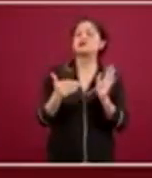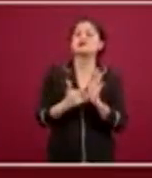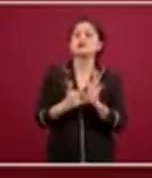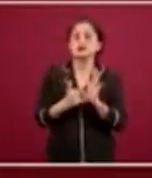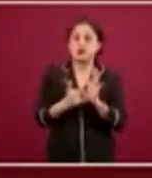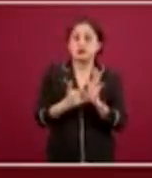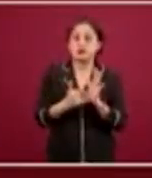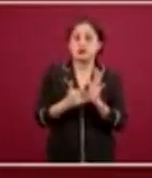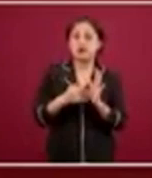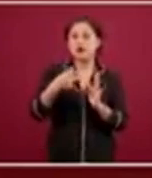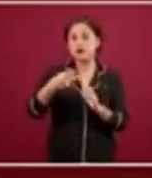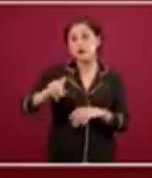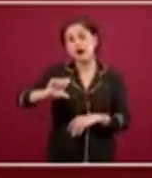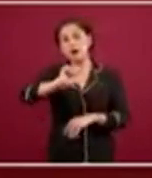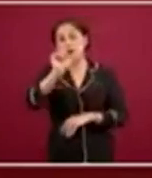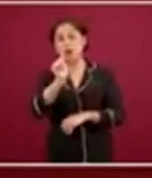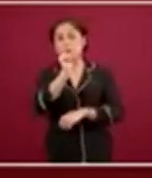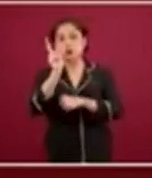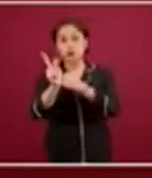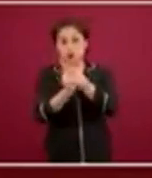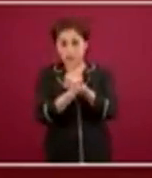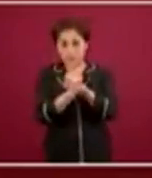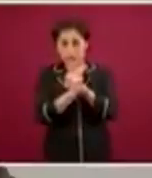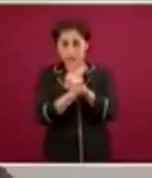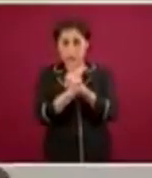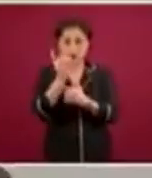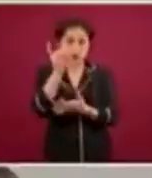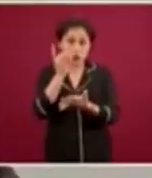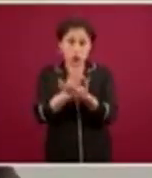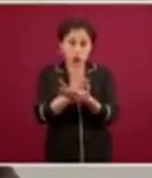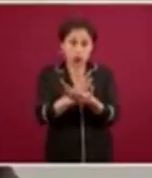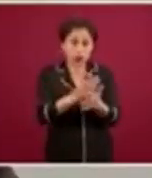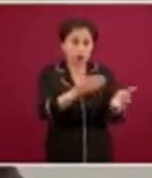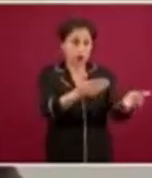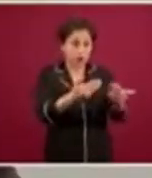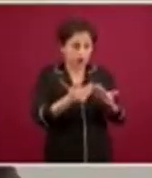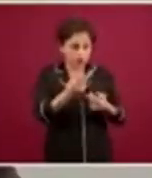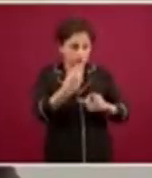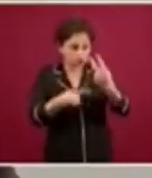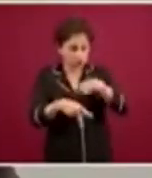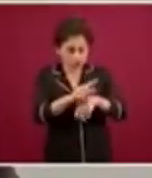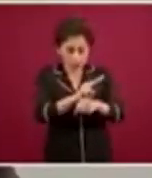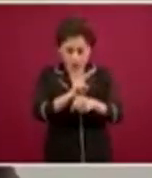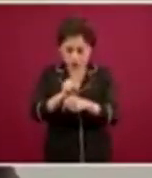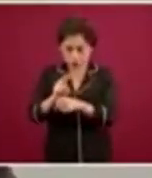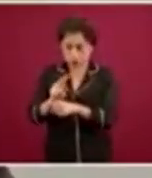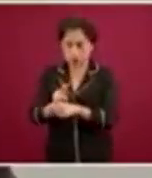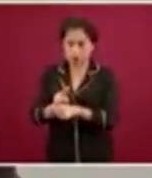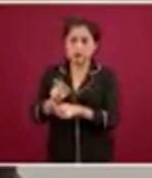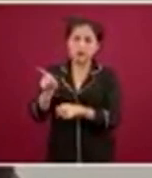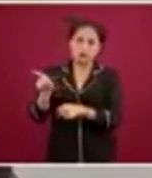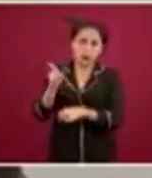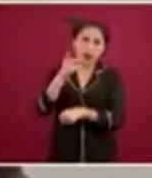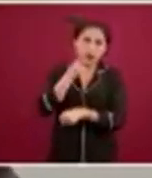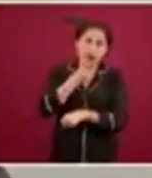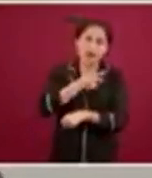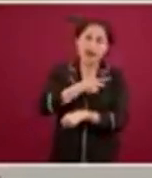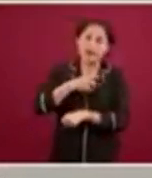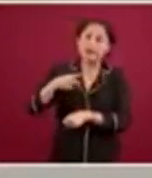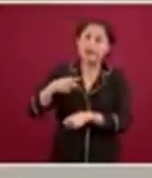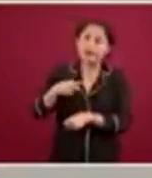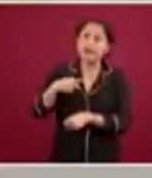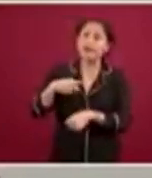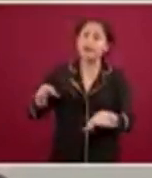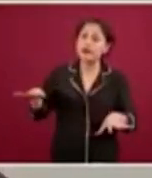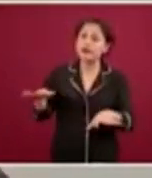otro país que tengan solamente los casos observados también hay que corregir y multiplicarlo por un número